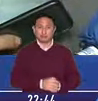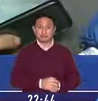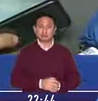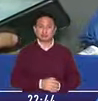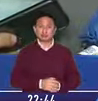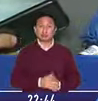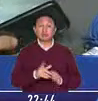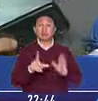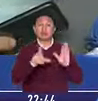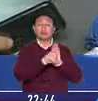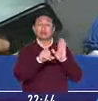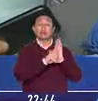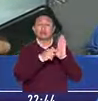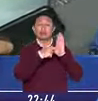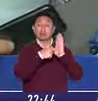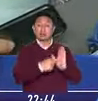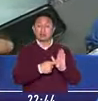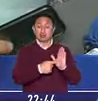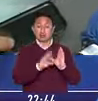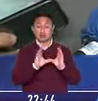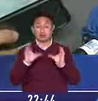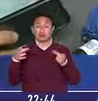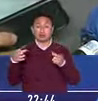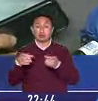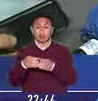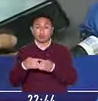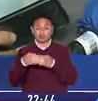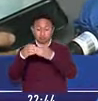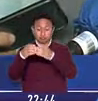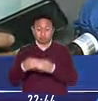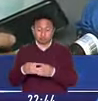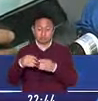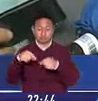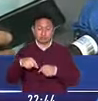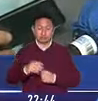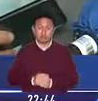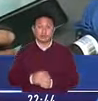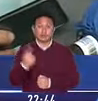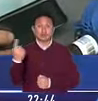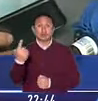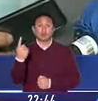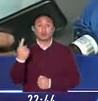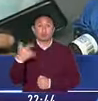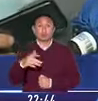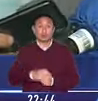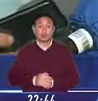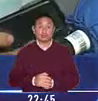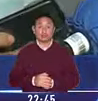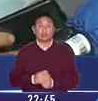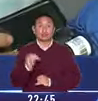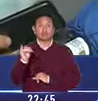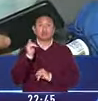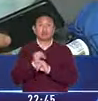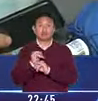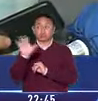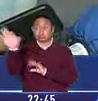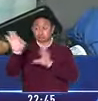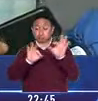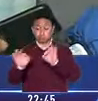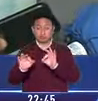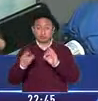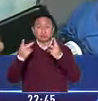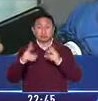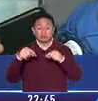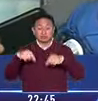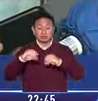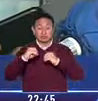de la ley, se conforman comités que están conformados no únicamente por las instituciones vinculadas, sino también